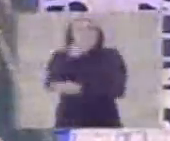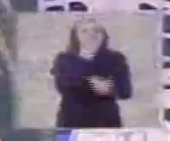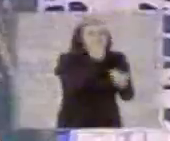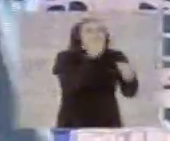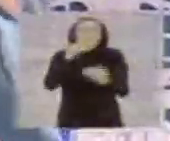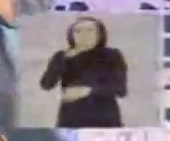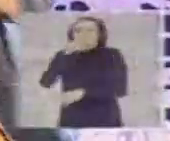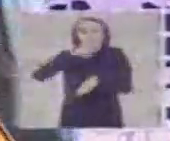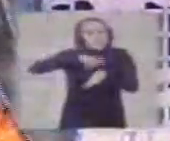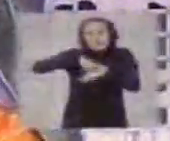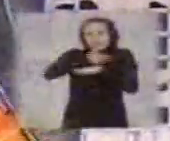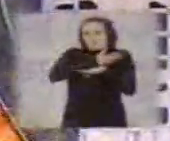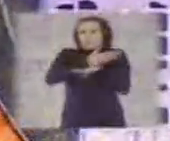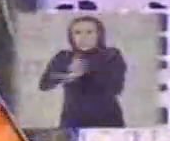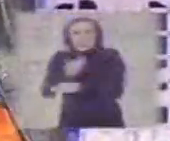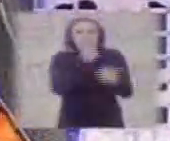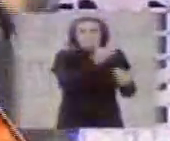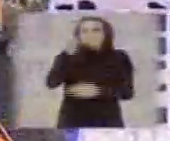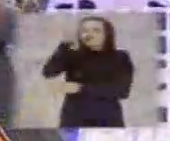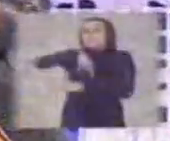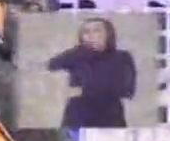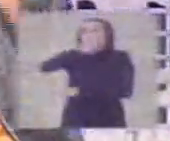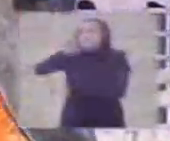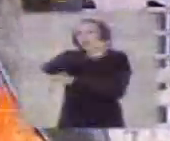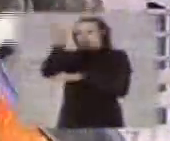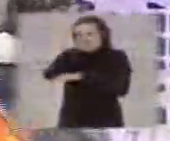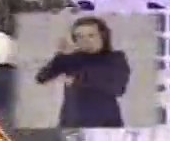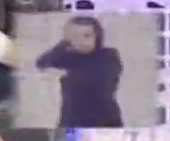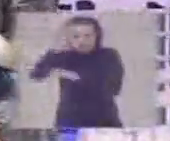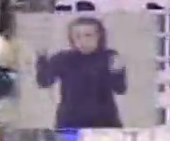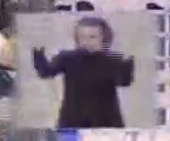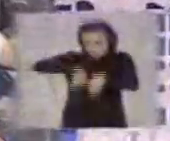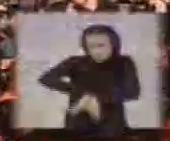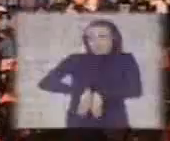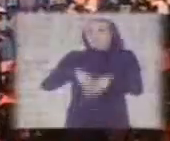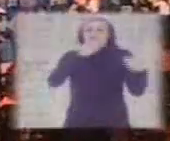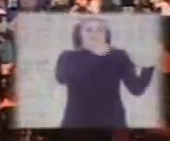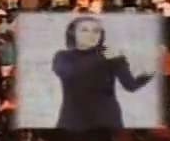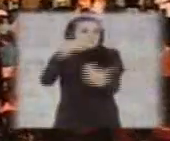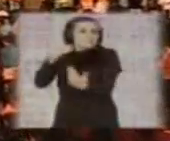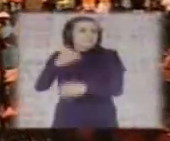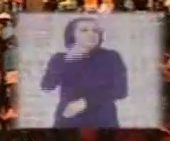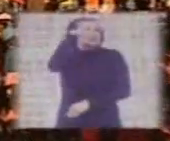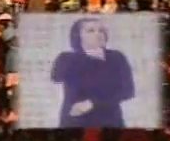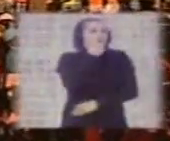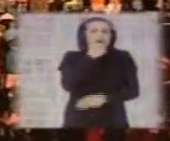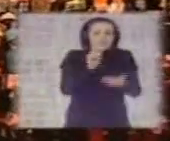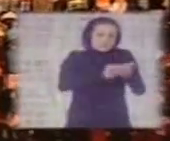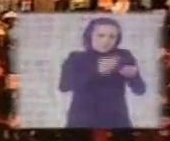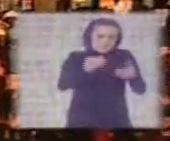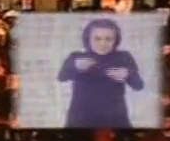son los mejores, ¿vale? Y también a los que no son de la aldea que se quedaron a verlo, ¿vale? Esto es una chuletilla que me mandaron para que no se me olvide,